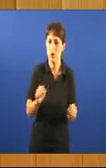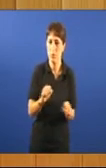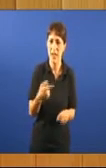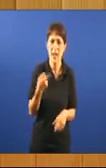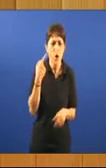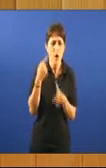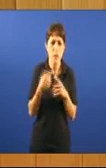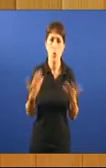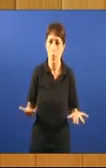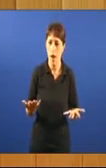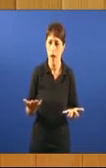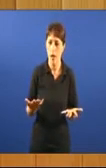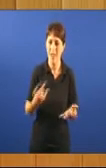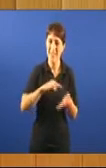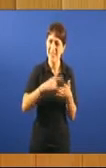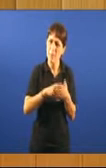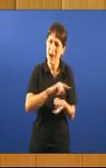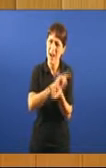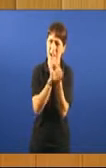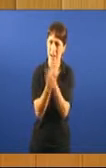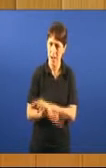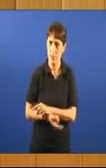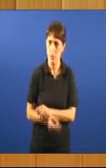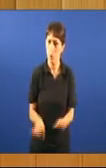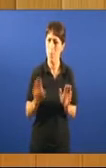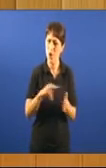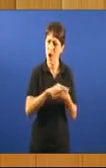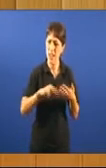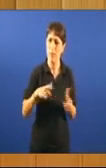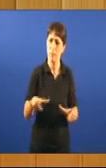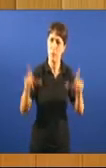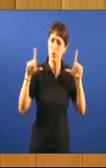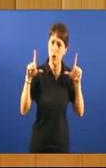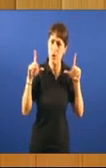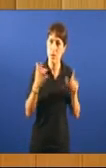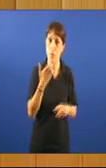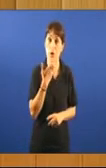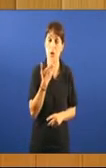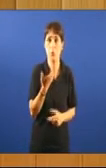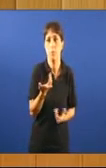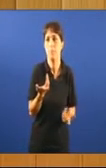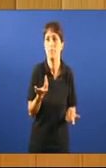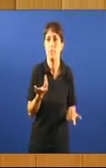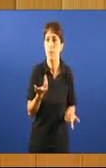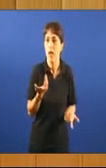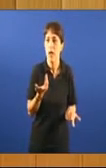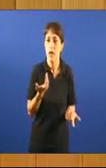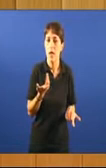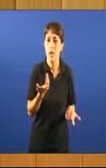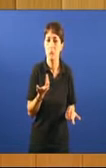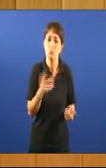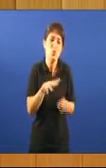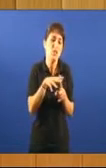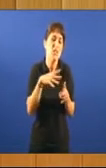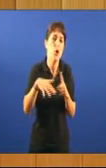centro de gravedade en Galiza. Mire, frente ao tópico de que nun contexto de